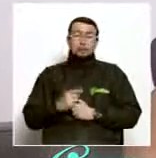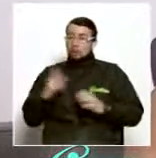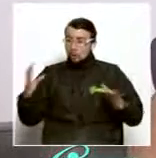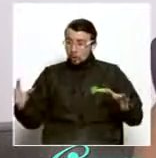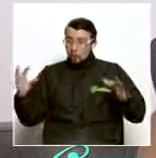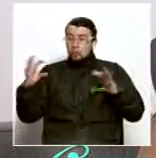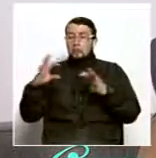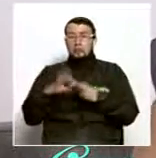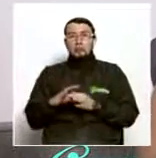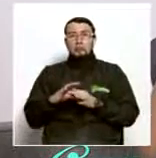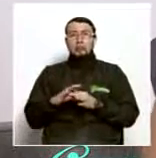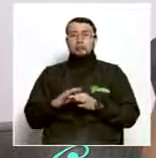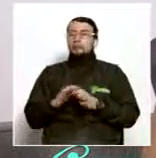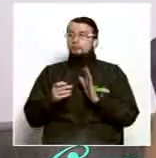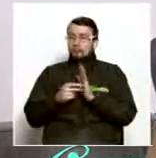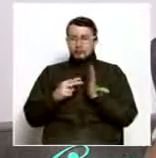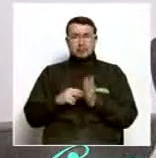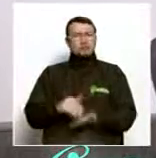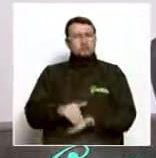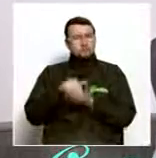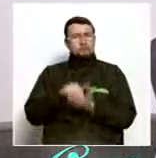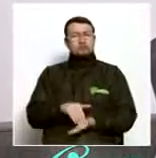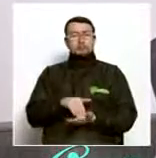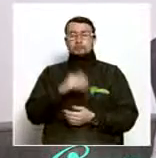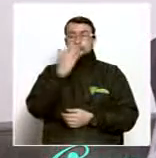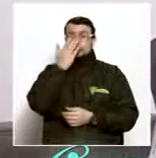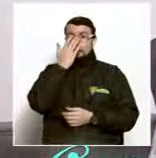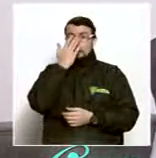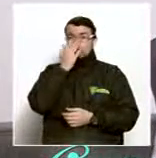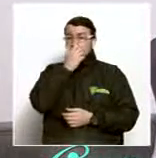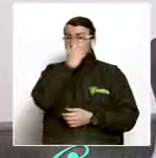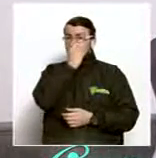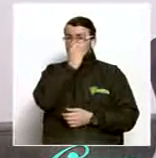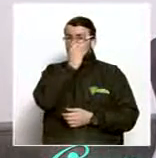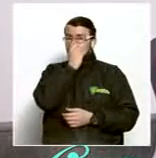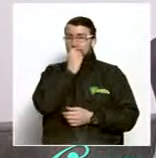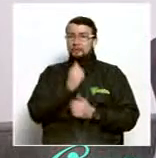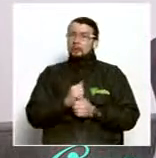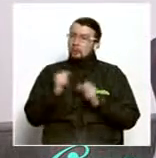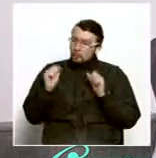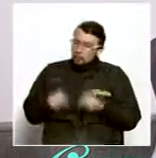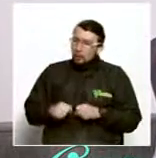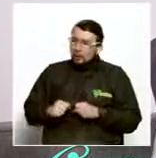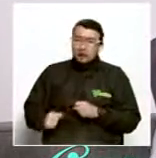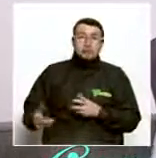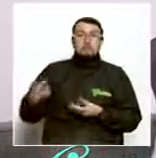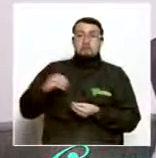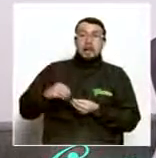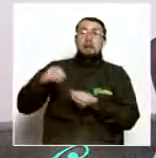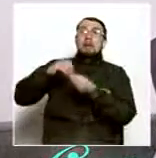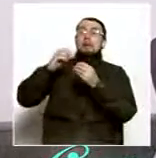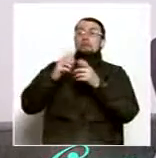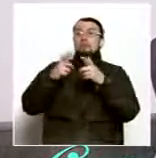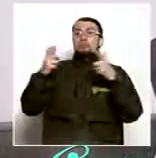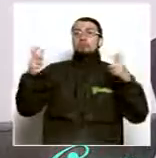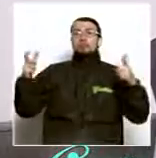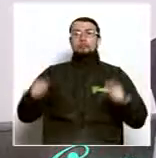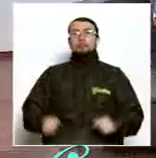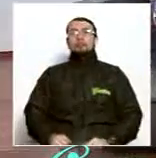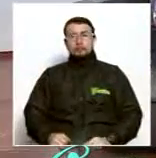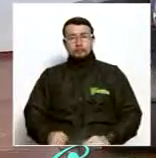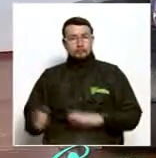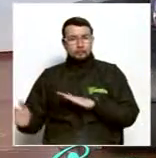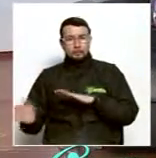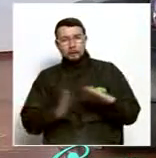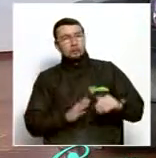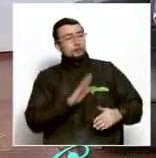¿sí?, está la fuerza y se puede generar pues mucho más impacto, ¿no? Doctor, muchas gracias